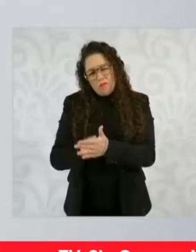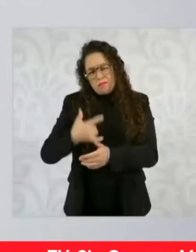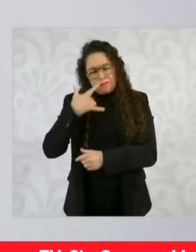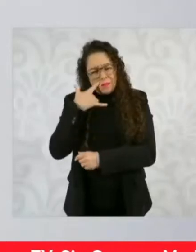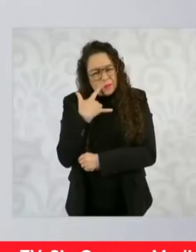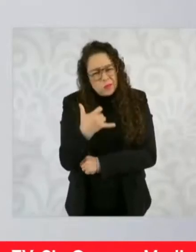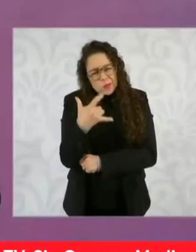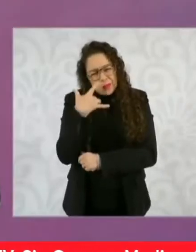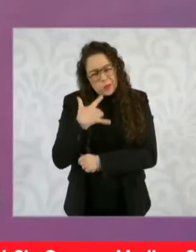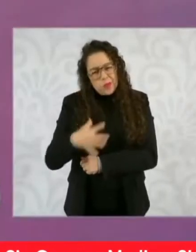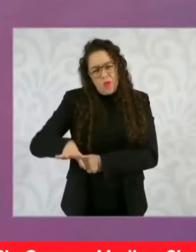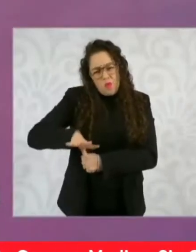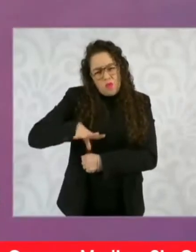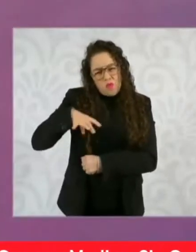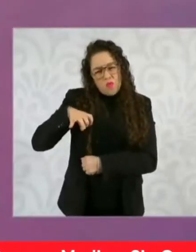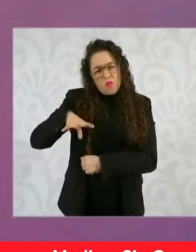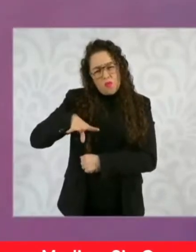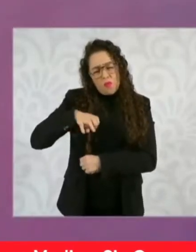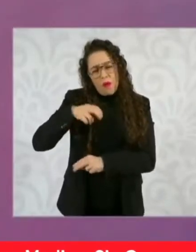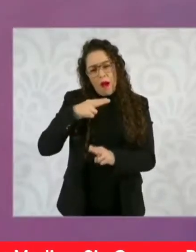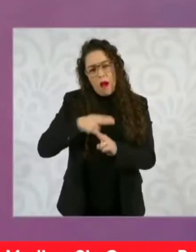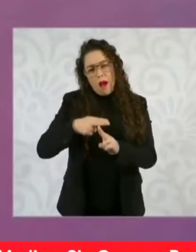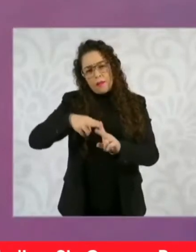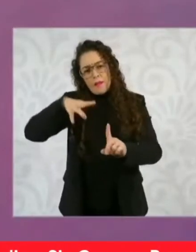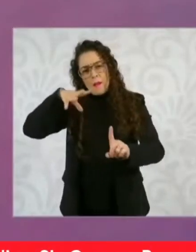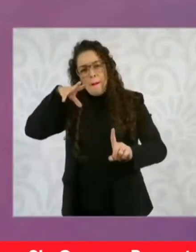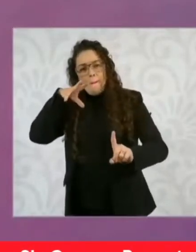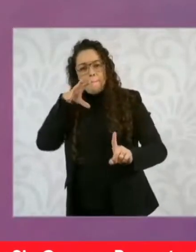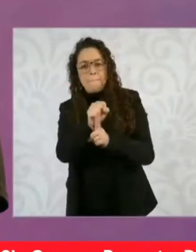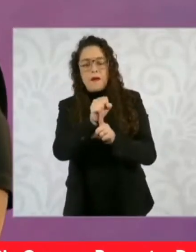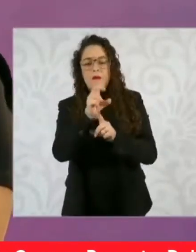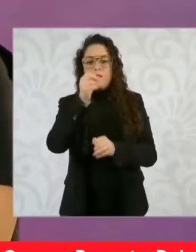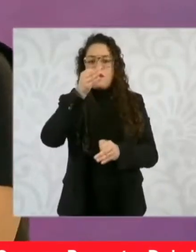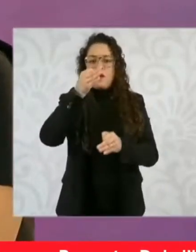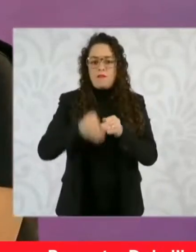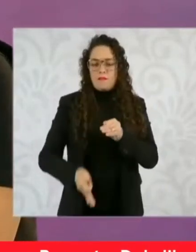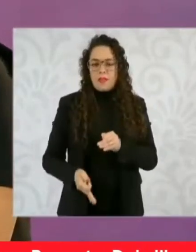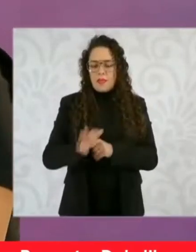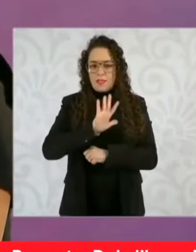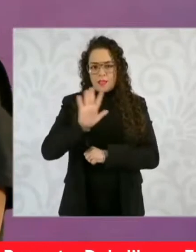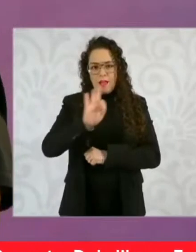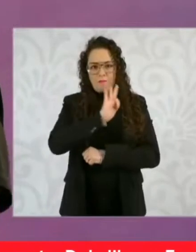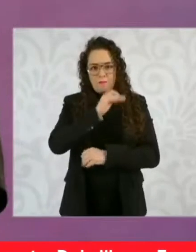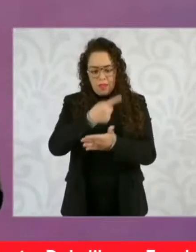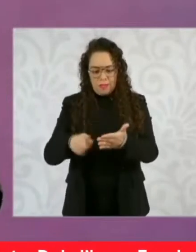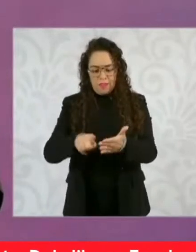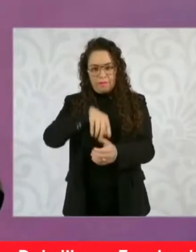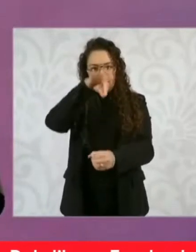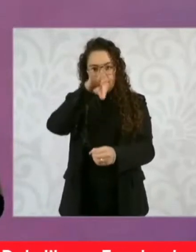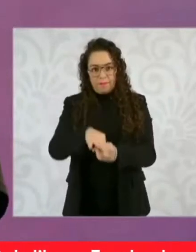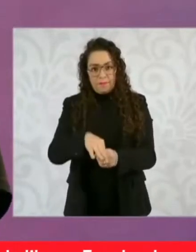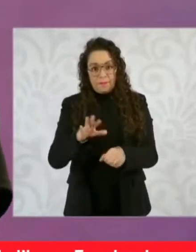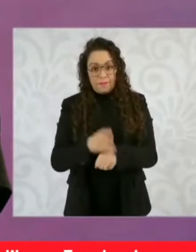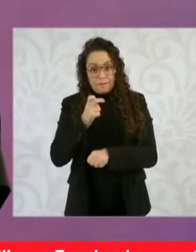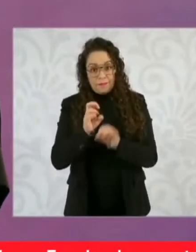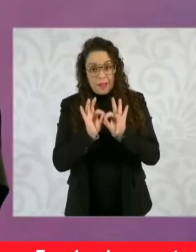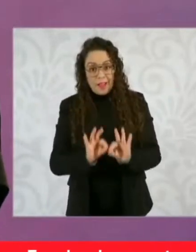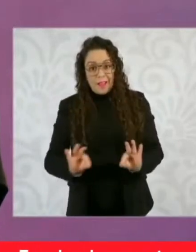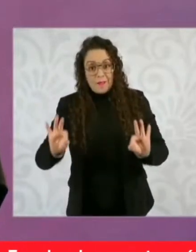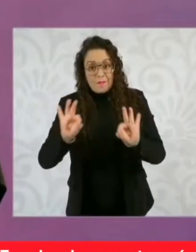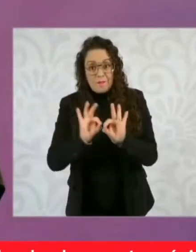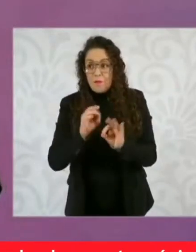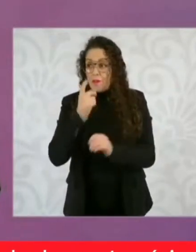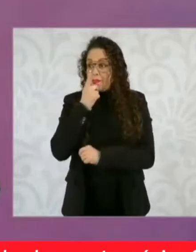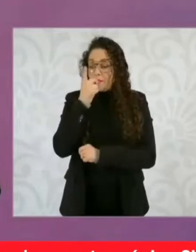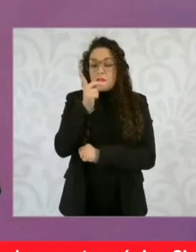que terminó en la conquista de este derecho. Entonces, incluso en la forma de nombrarlo, es importante que dejemos de decir que se